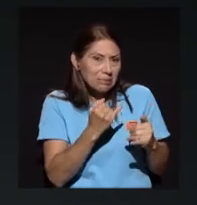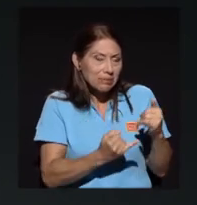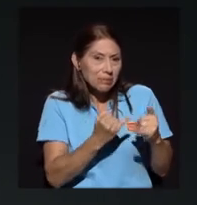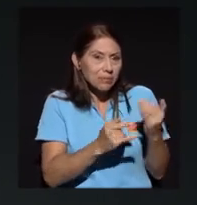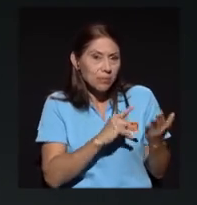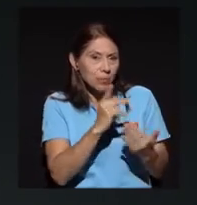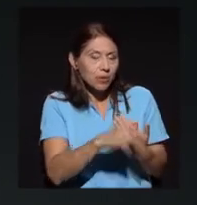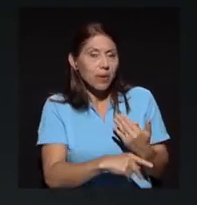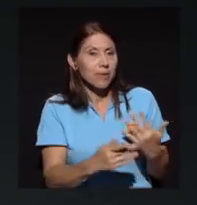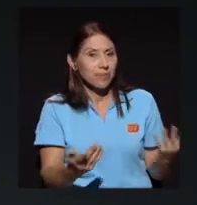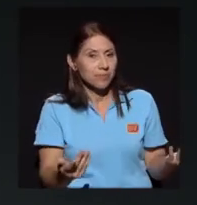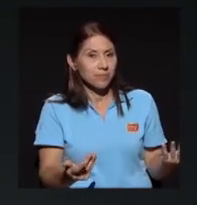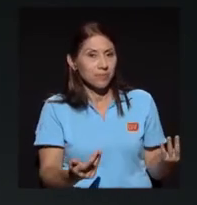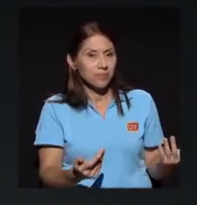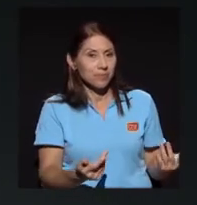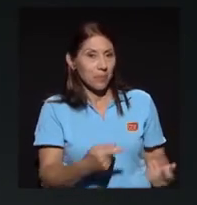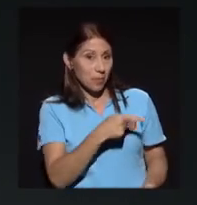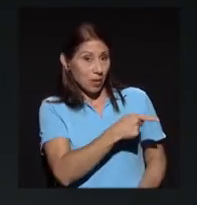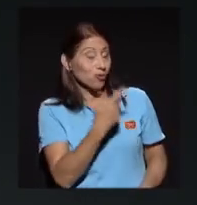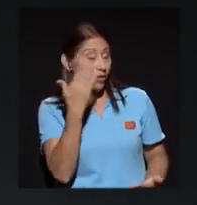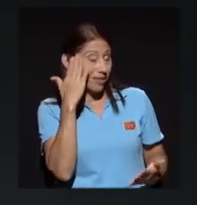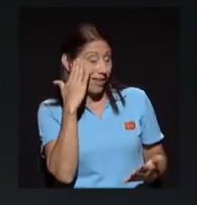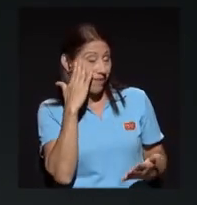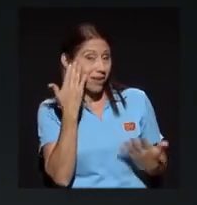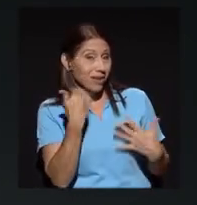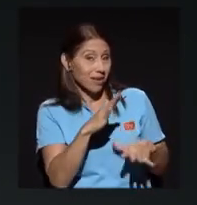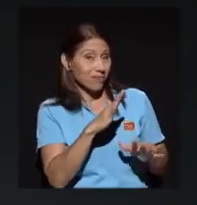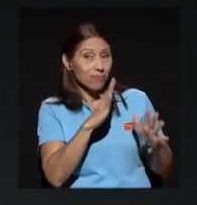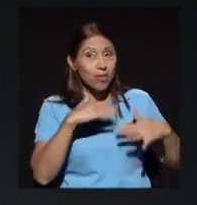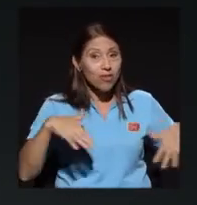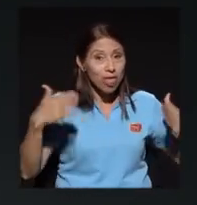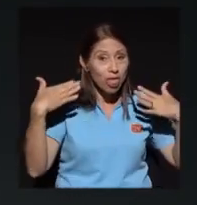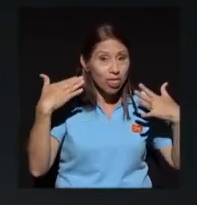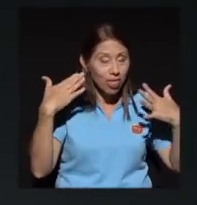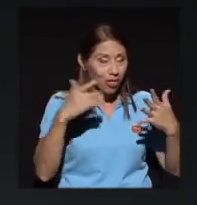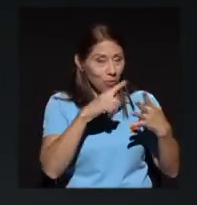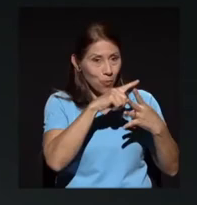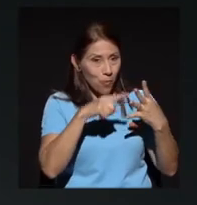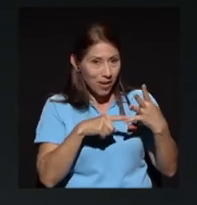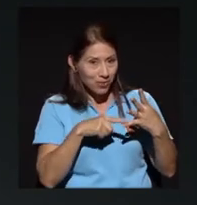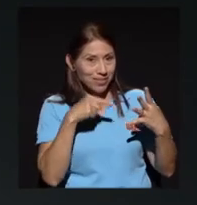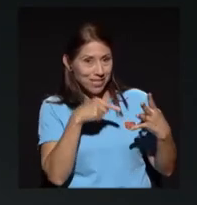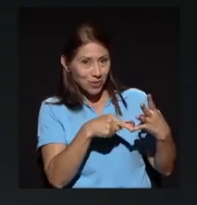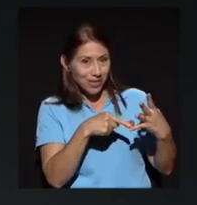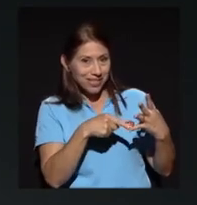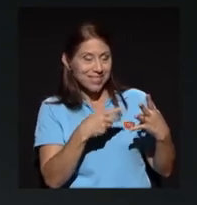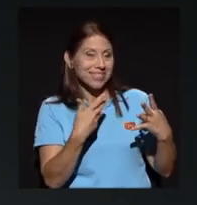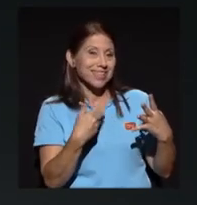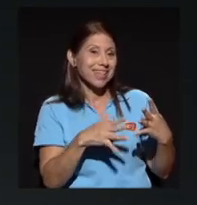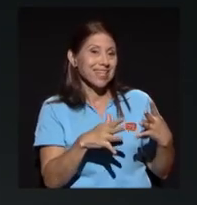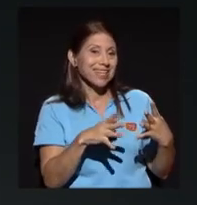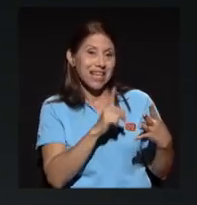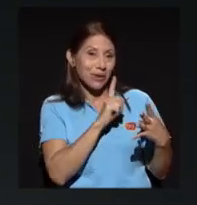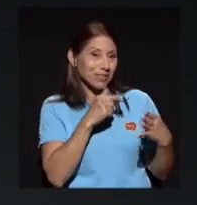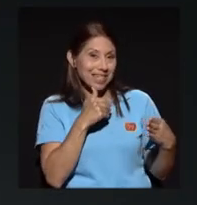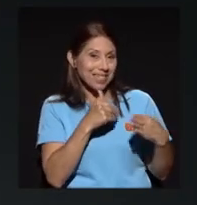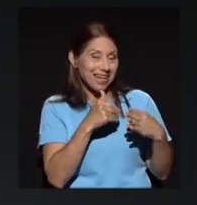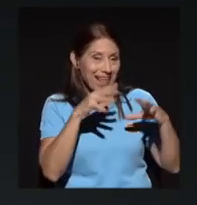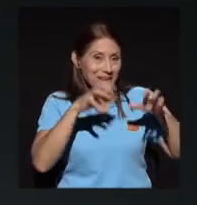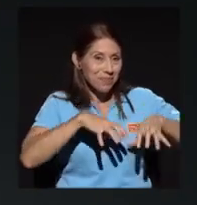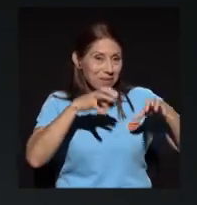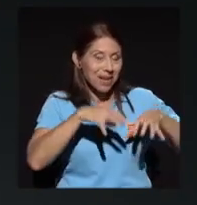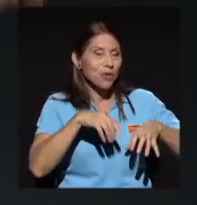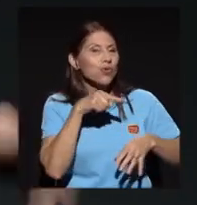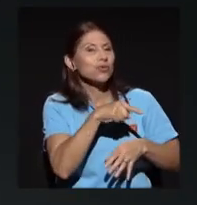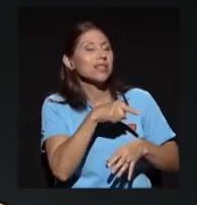programa, ya que usted conoció las cuatro estaciones, y debemos estar muy cerca del invierno. ¿Qué cursos son los que más